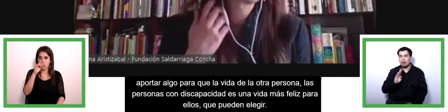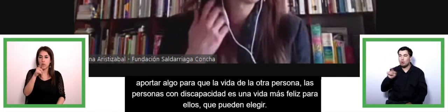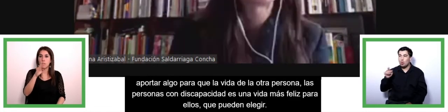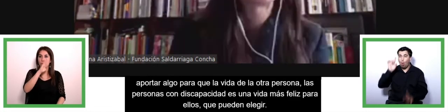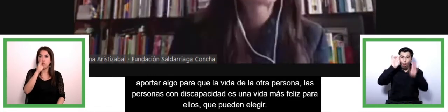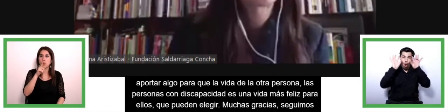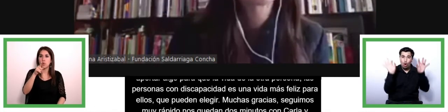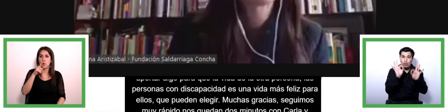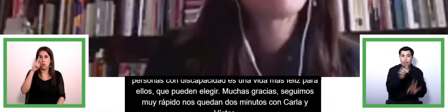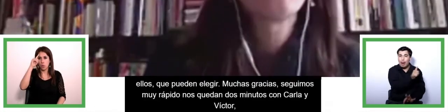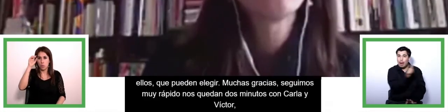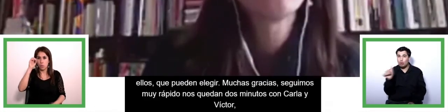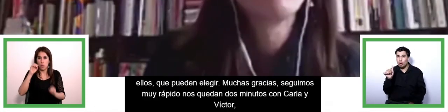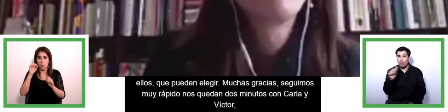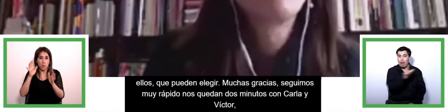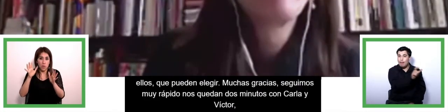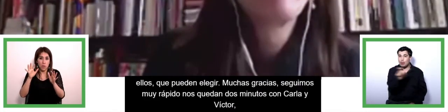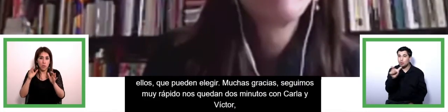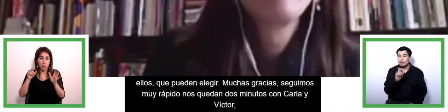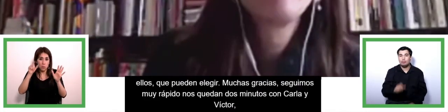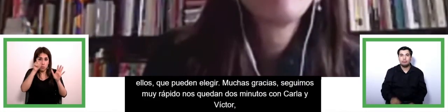que acompañan hoy este panel.